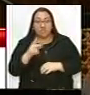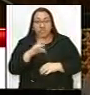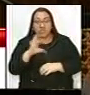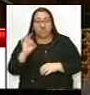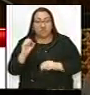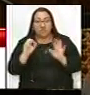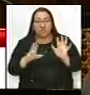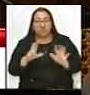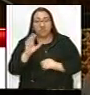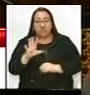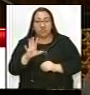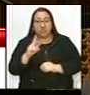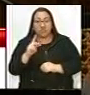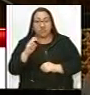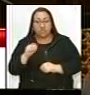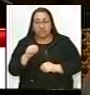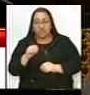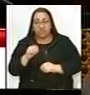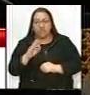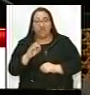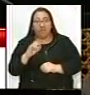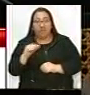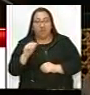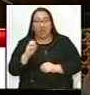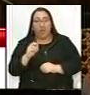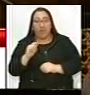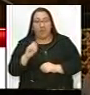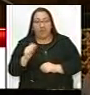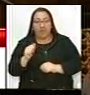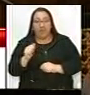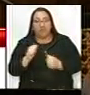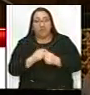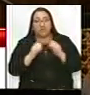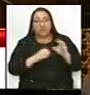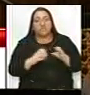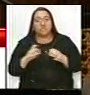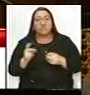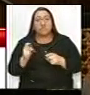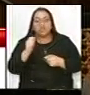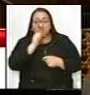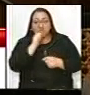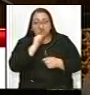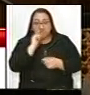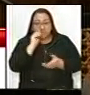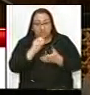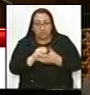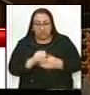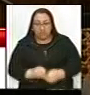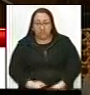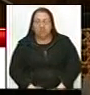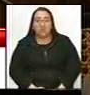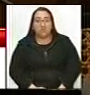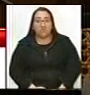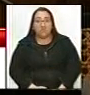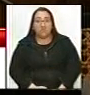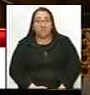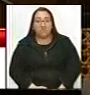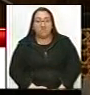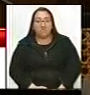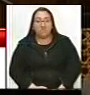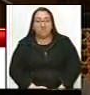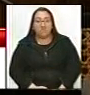585 kilómetros de fibra óptica la actividad privada reacciona y comía ante el